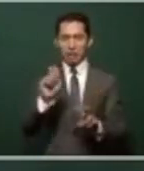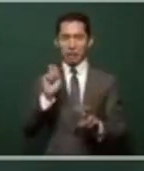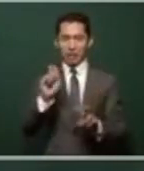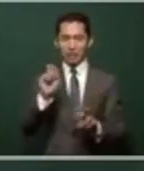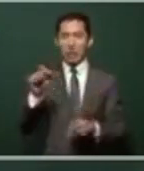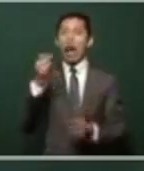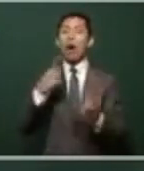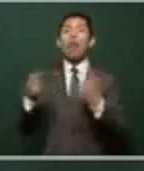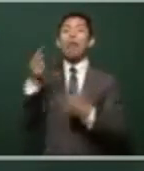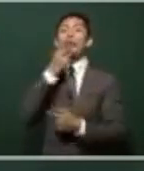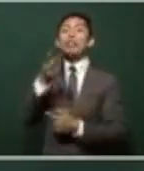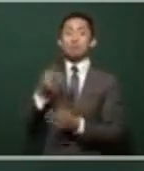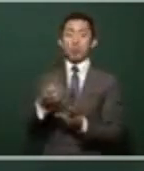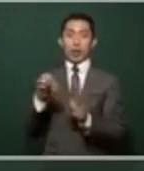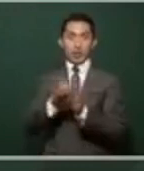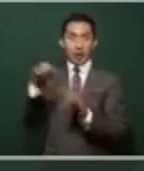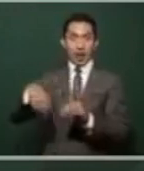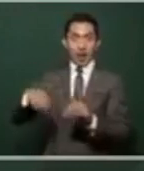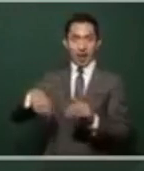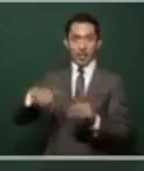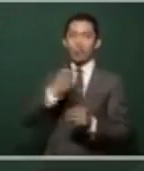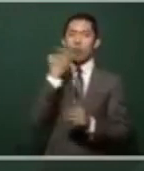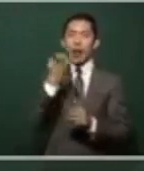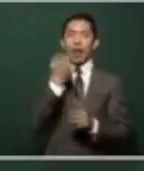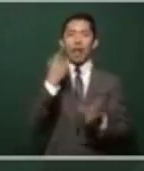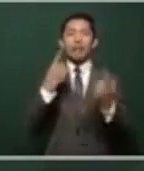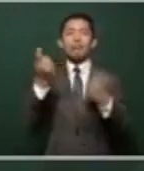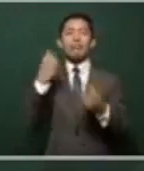Aquí en Hidalgo cerraron el MESHE.